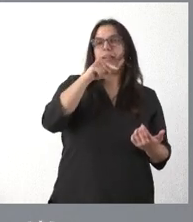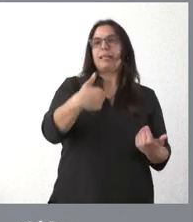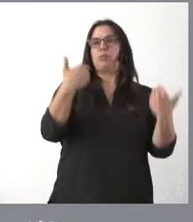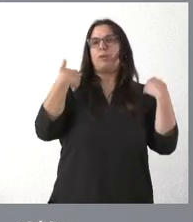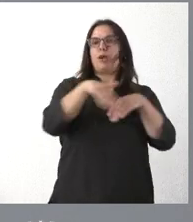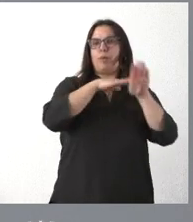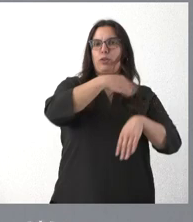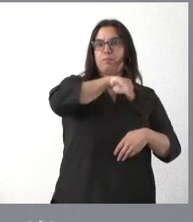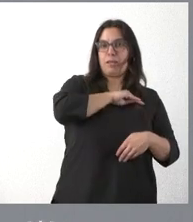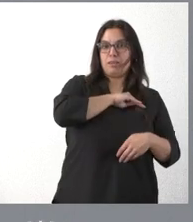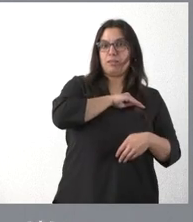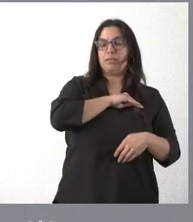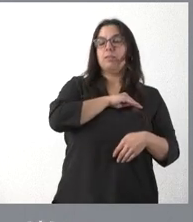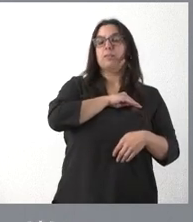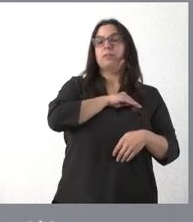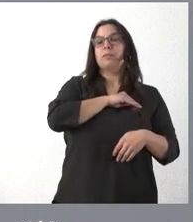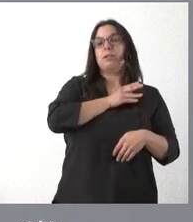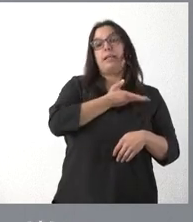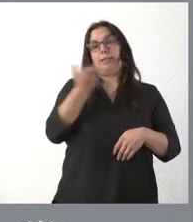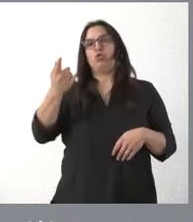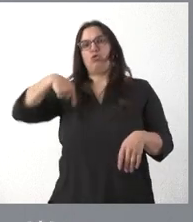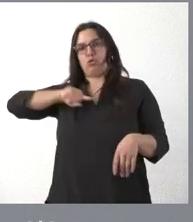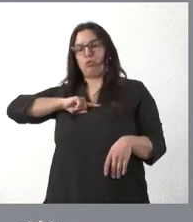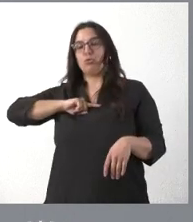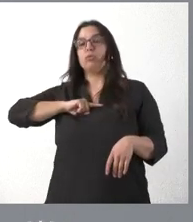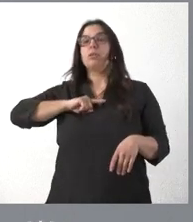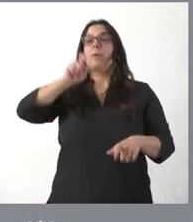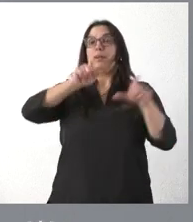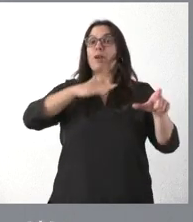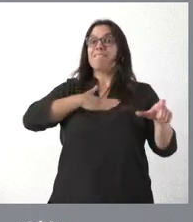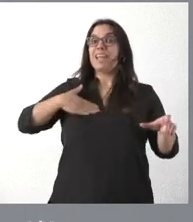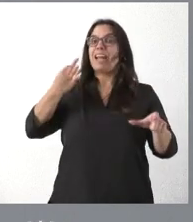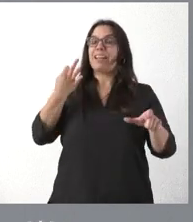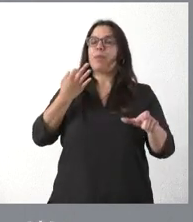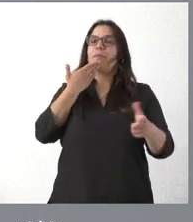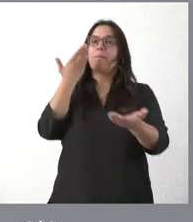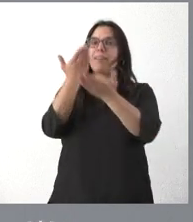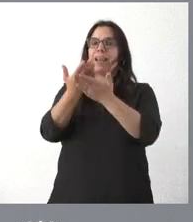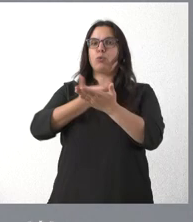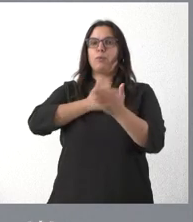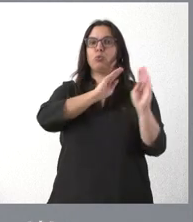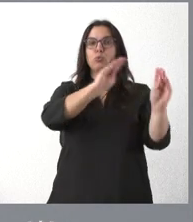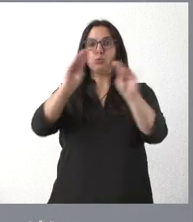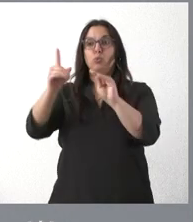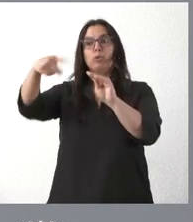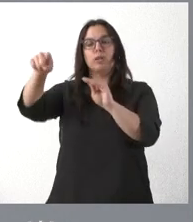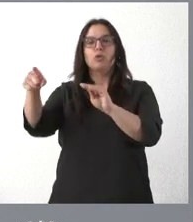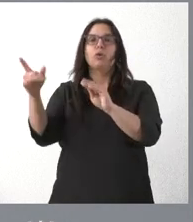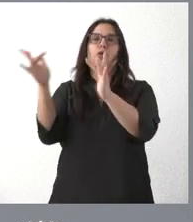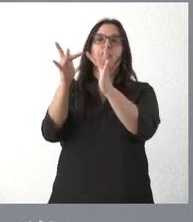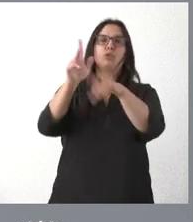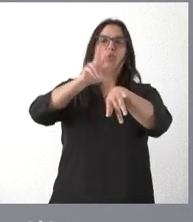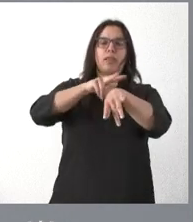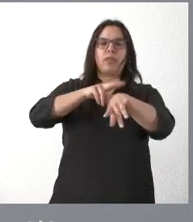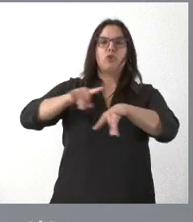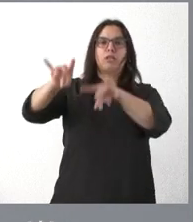ayuntamiento ese traslado el ayuntamiento contactaría con la delegación territorial como les he dicho que van a actuar en